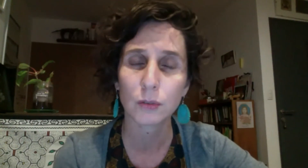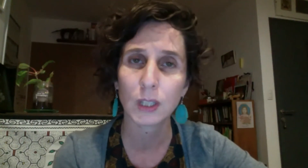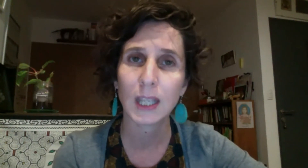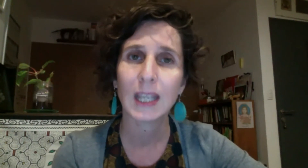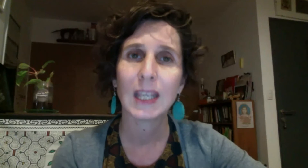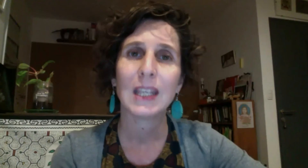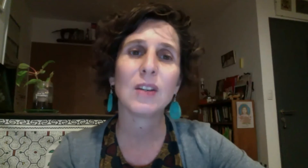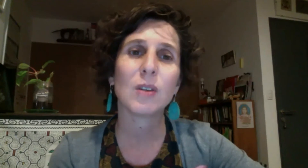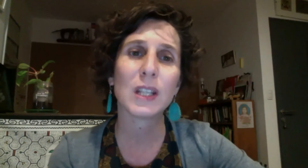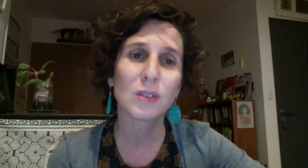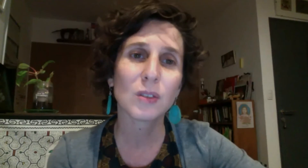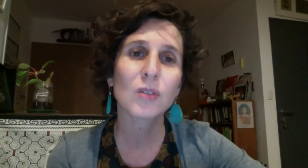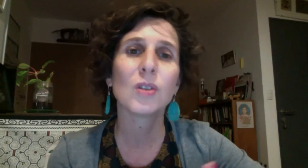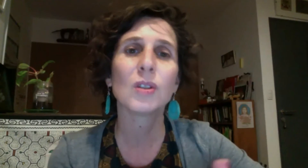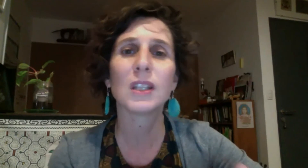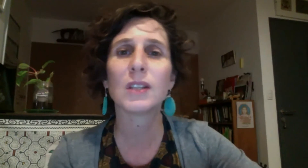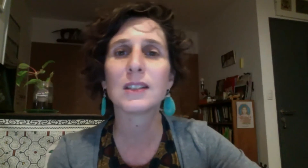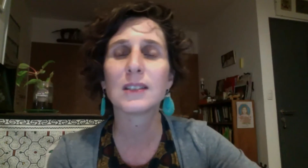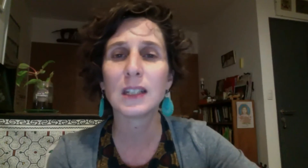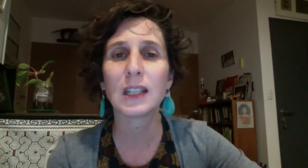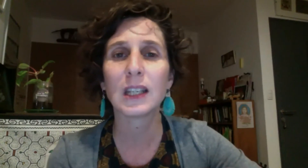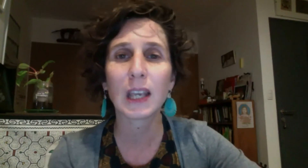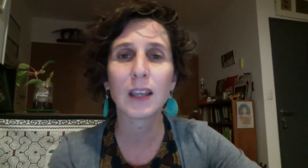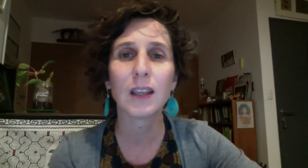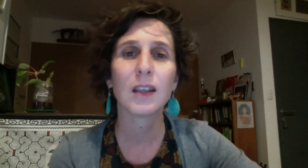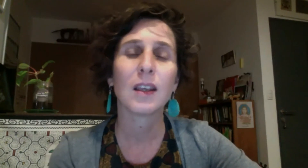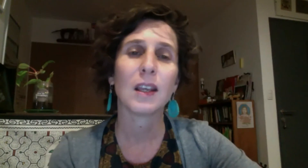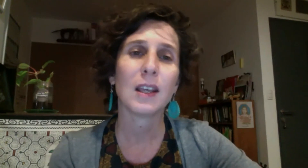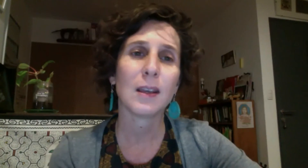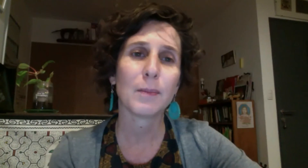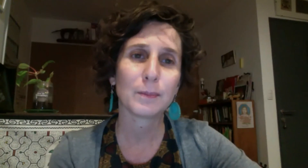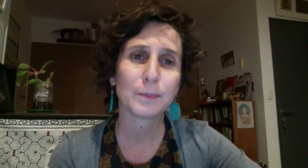complejos. Y con esto no solo quiero decir que